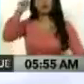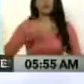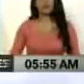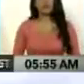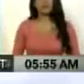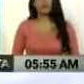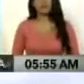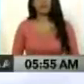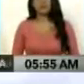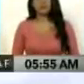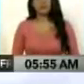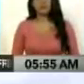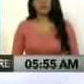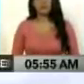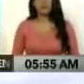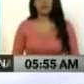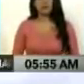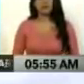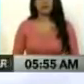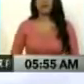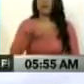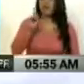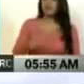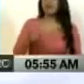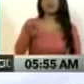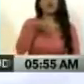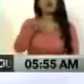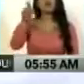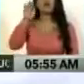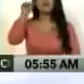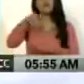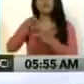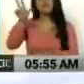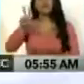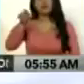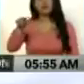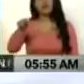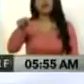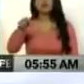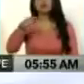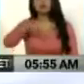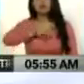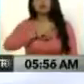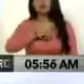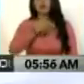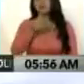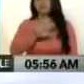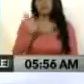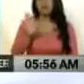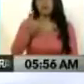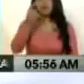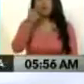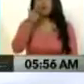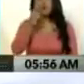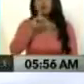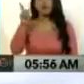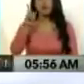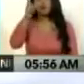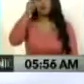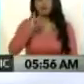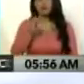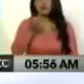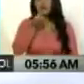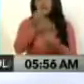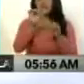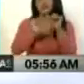Díaz Dominical. Exactamente, bueno. Desde tu tierra también, desde la victoria. Desde la victoria del Estado de Aragua, es parte de lo que nosotros vamos a analizar, pero en eso entonces estamos con José Manuel,